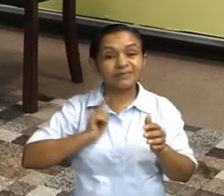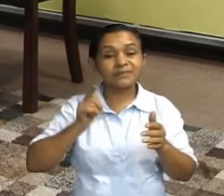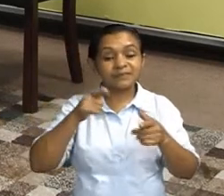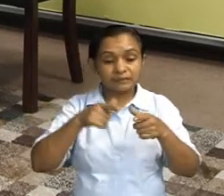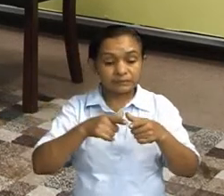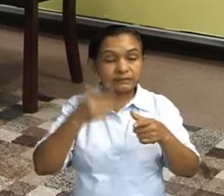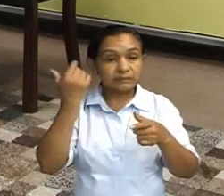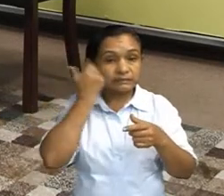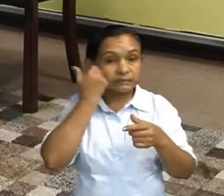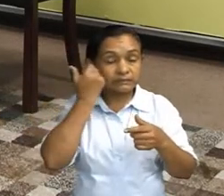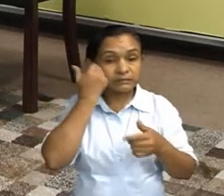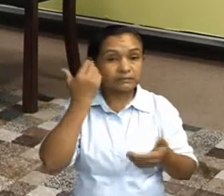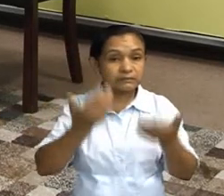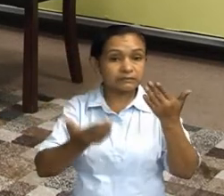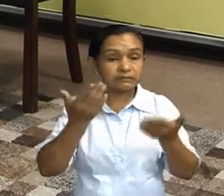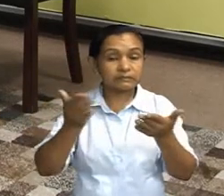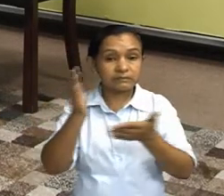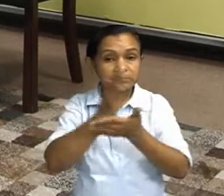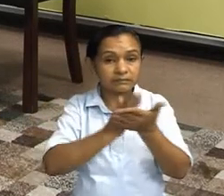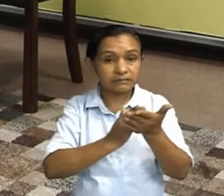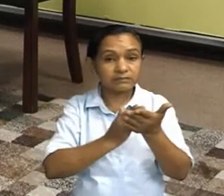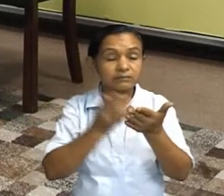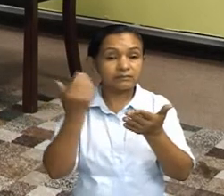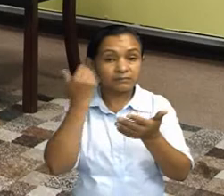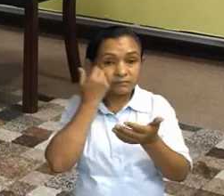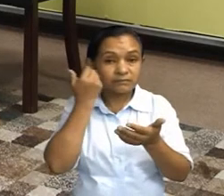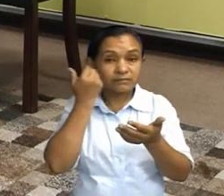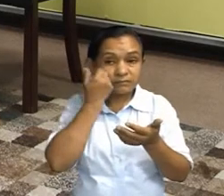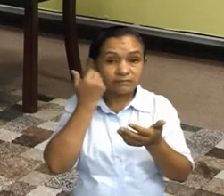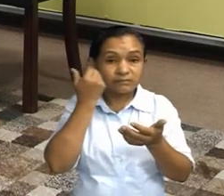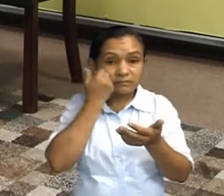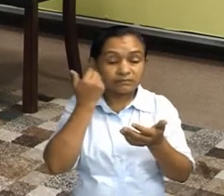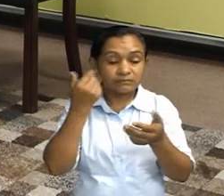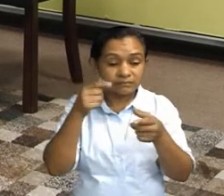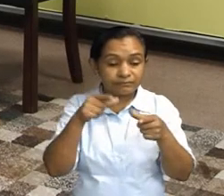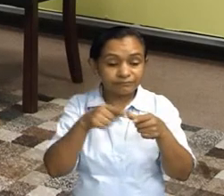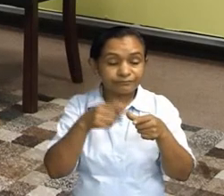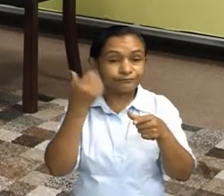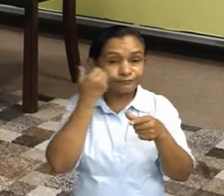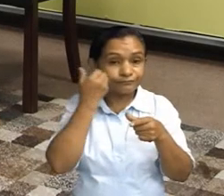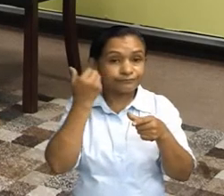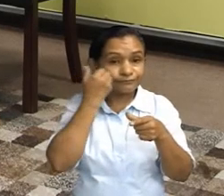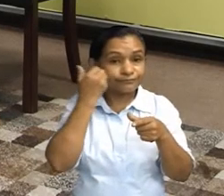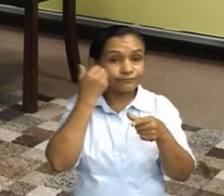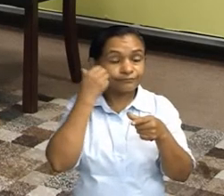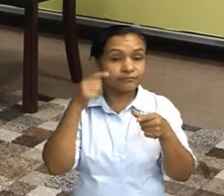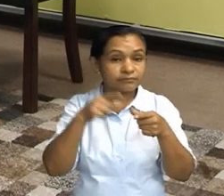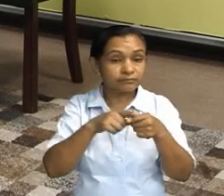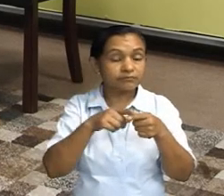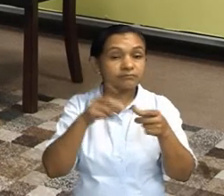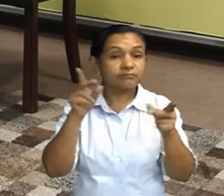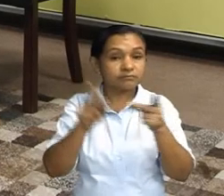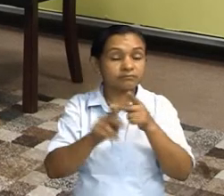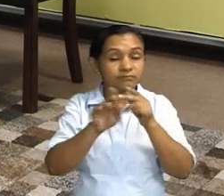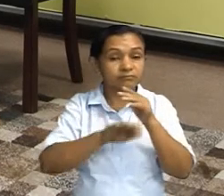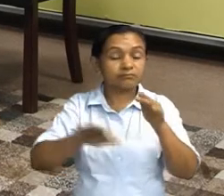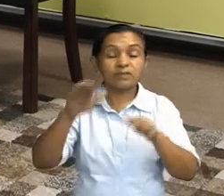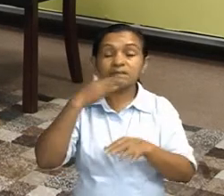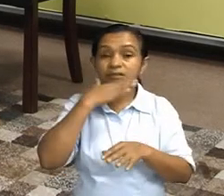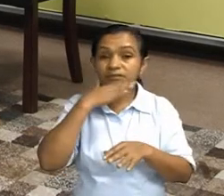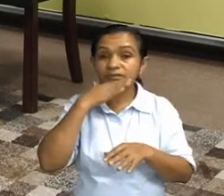han tenido varios ciclos o episodios de vulvovaginitis, entonces las complicaciones pueden ser incluso más